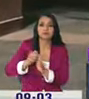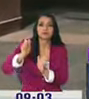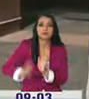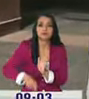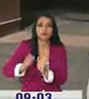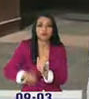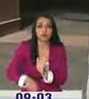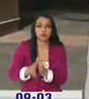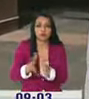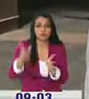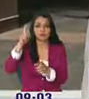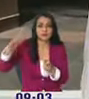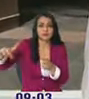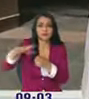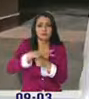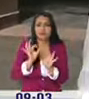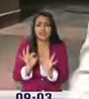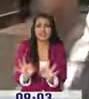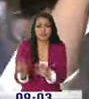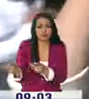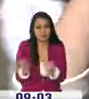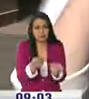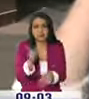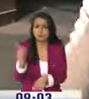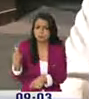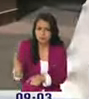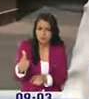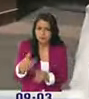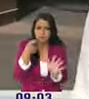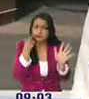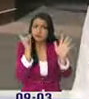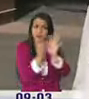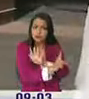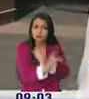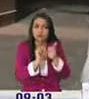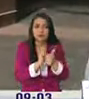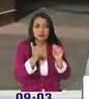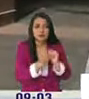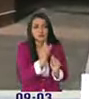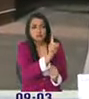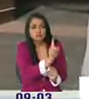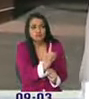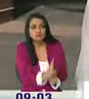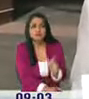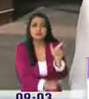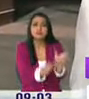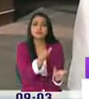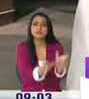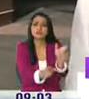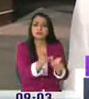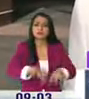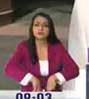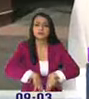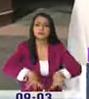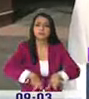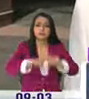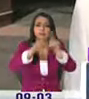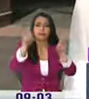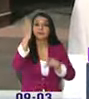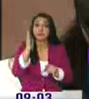general del Estado ya presente acusación particular para cada uno de los vinculados en el caso de corrupción